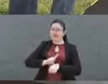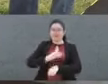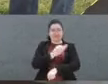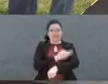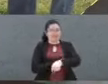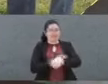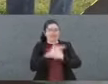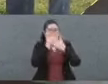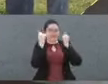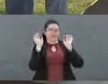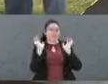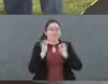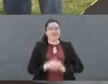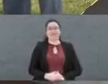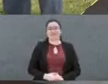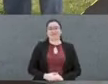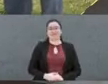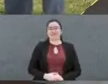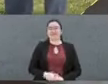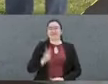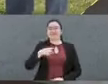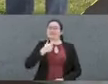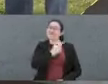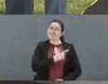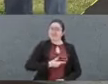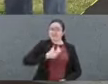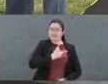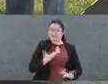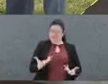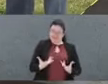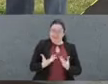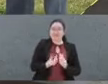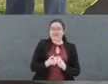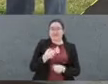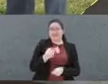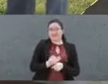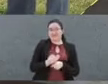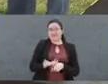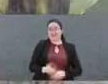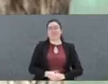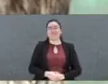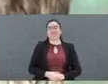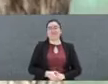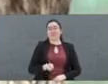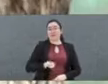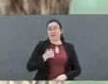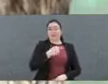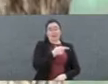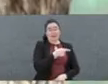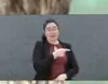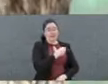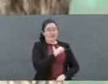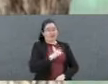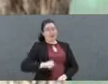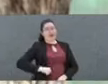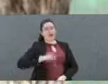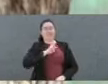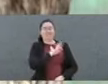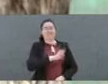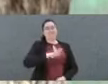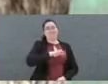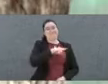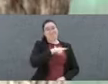sé. Me da mucho gusto estar con ustedes. Primero quiero felicitar a nuestro alcalde